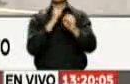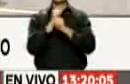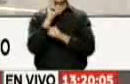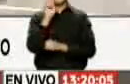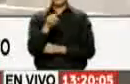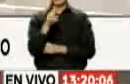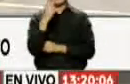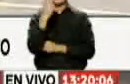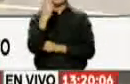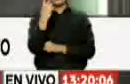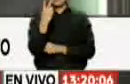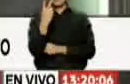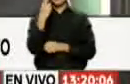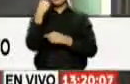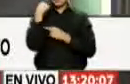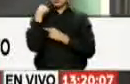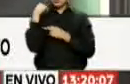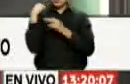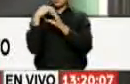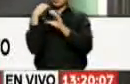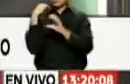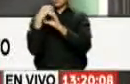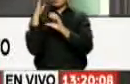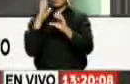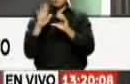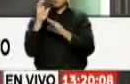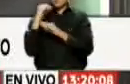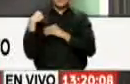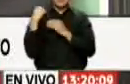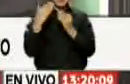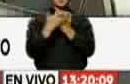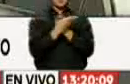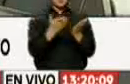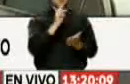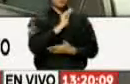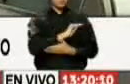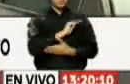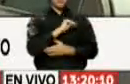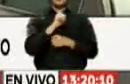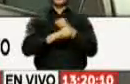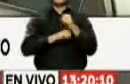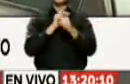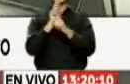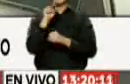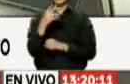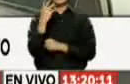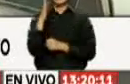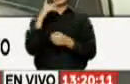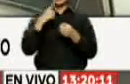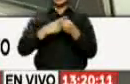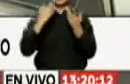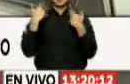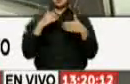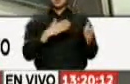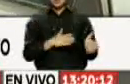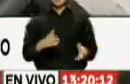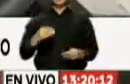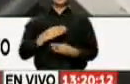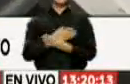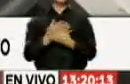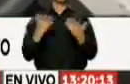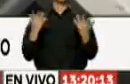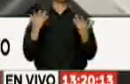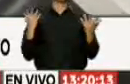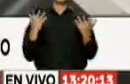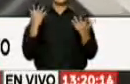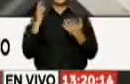el traspaso de competencias del sistema de transporte en el país a los gobiernos locales. En el año 2015 en Quito se creó un sistema de compensación que